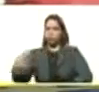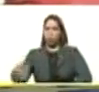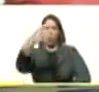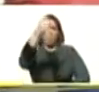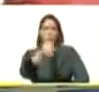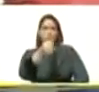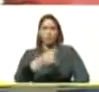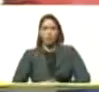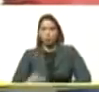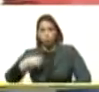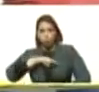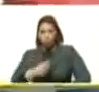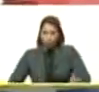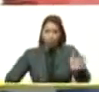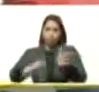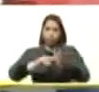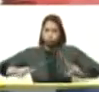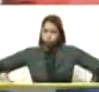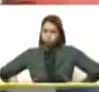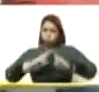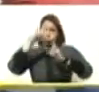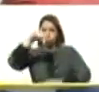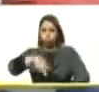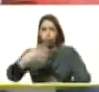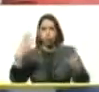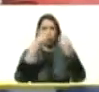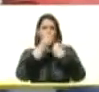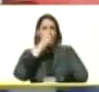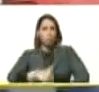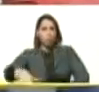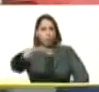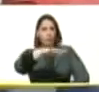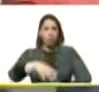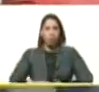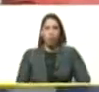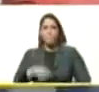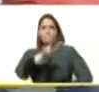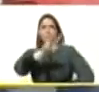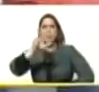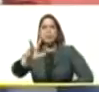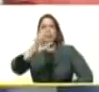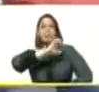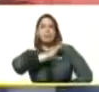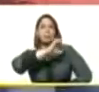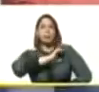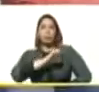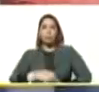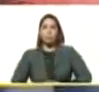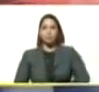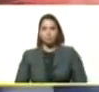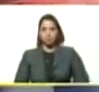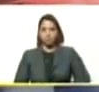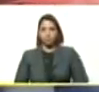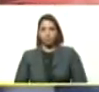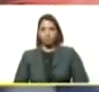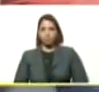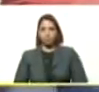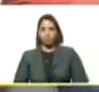aquí nuevamente, junto al pueblo, 23 de enero.